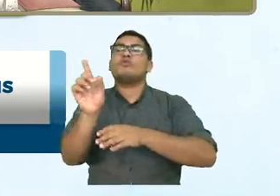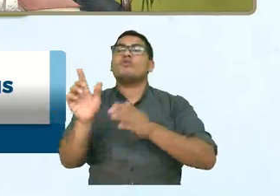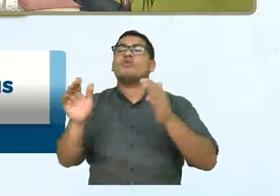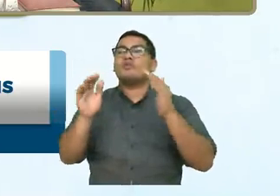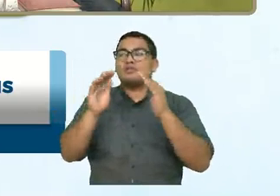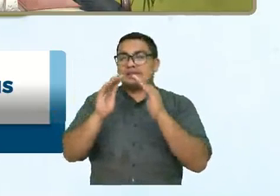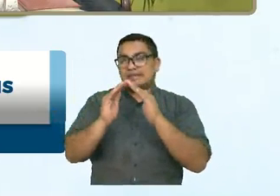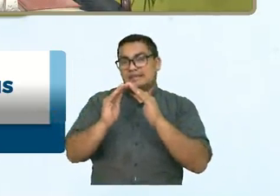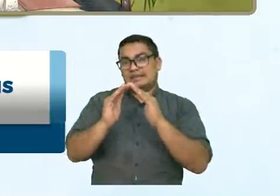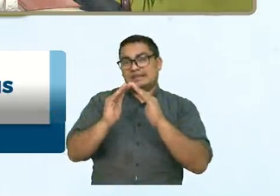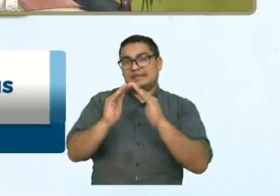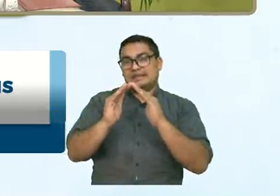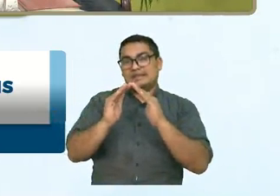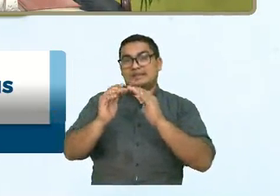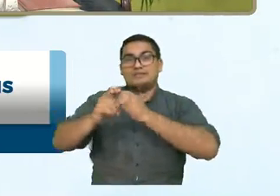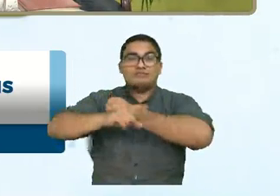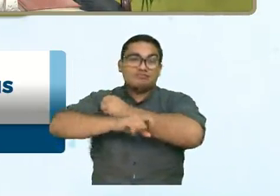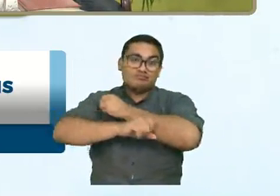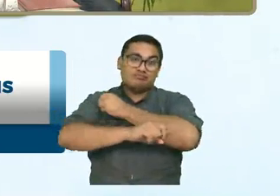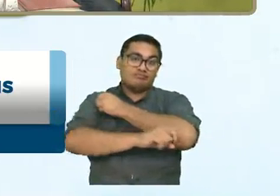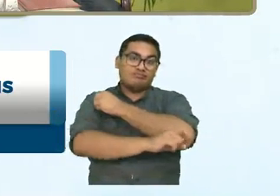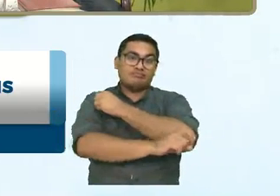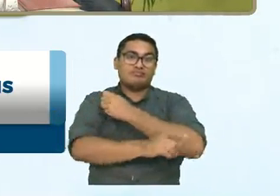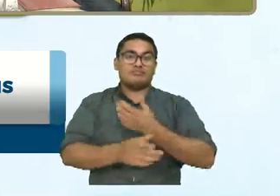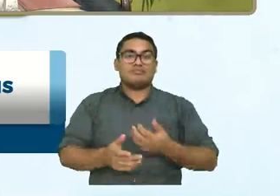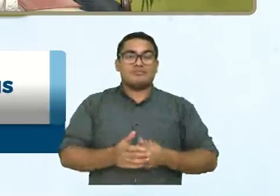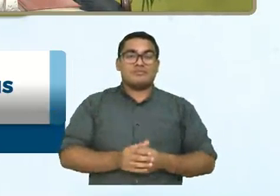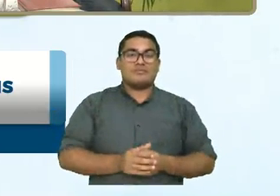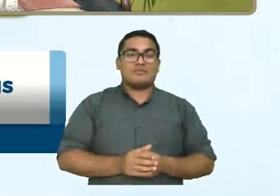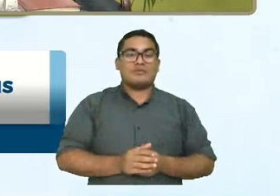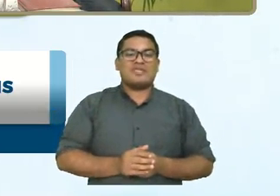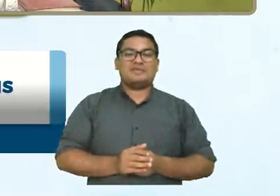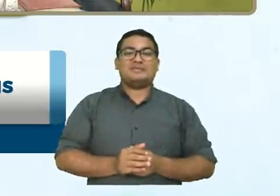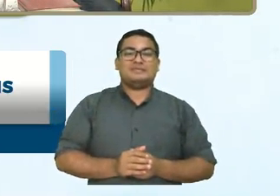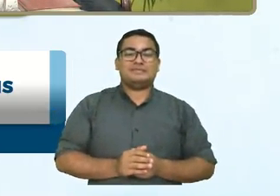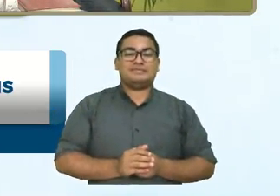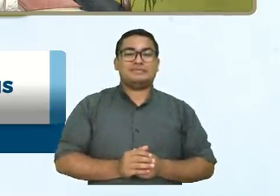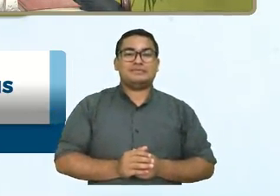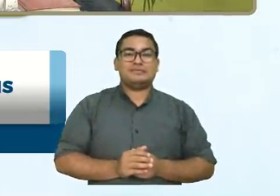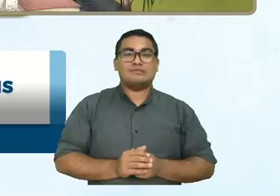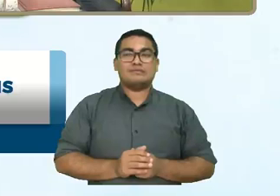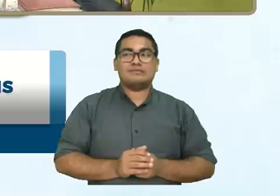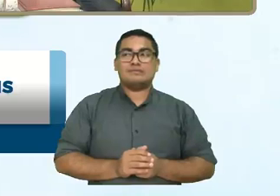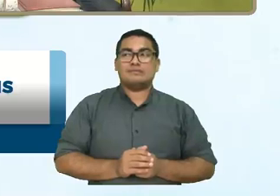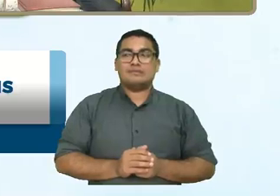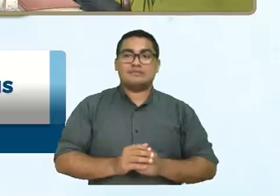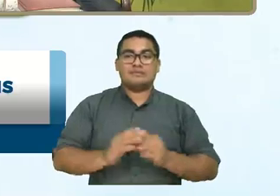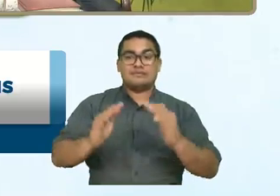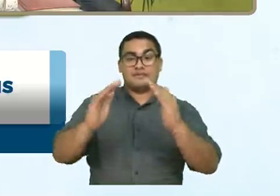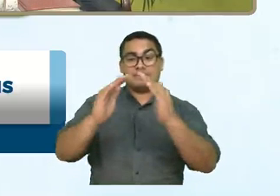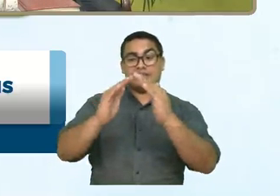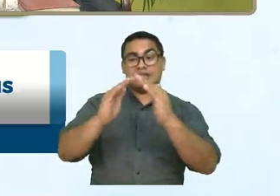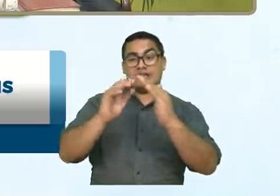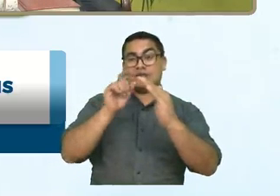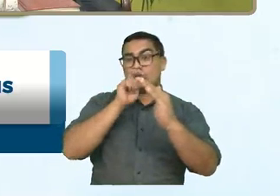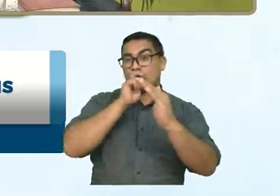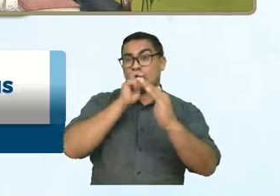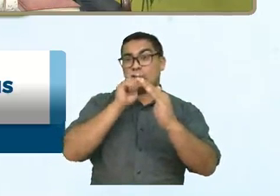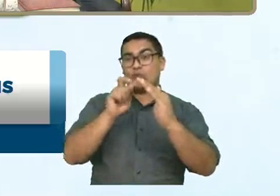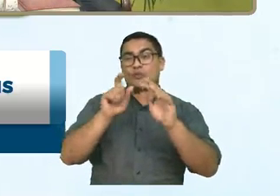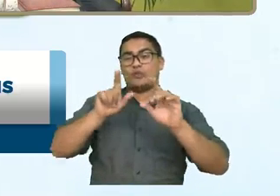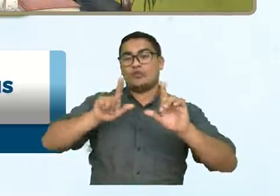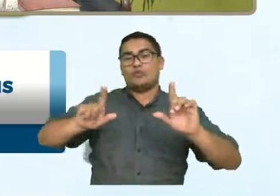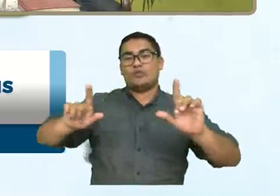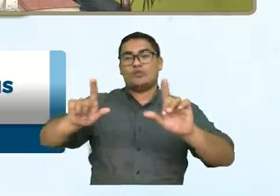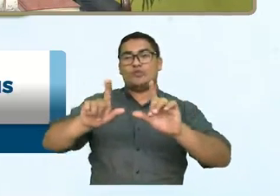resguardan? Se van para las casas, ¿verdad? Y en las casas se miran. Miran a lugares donde está seco, donde se pueden proteger, y ahí